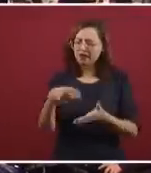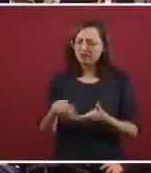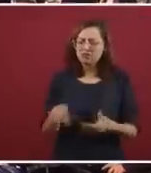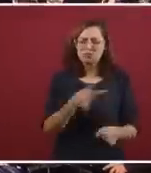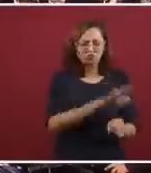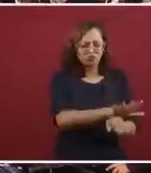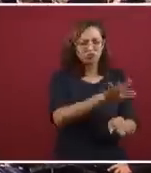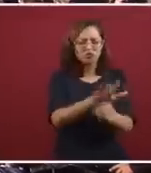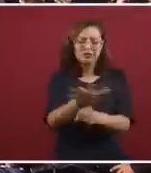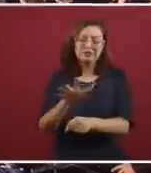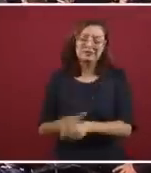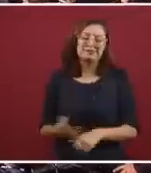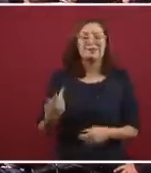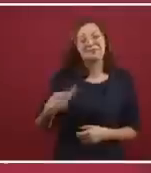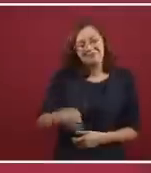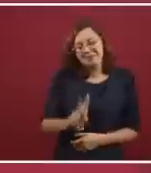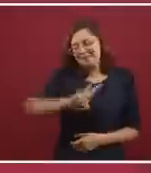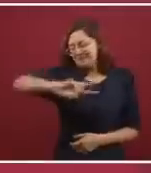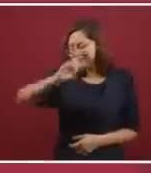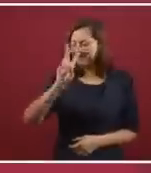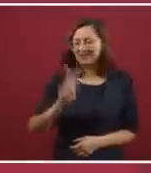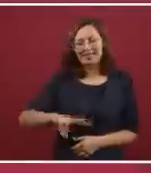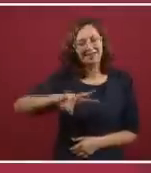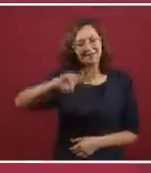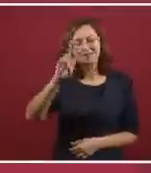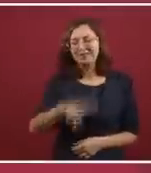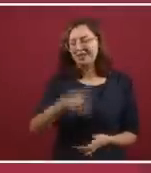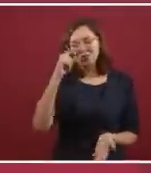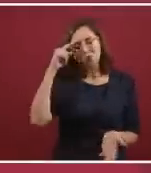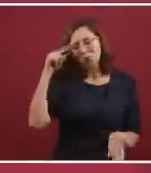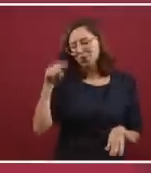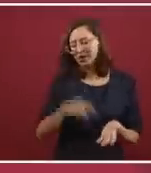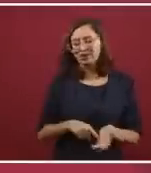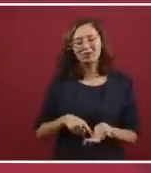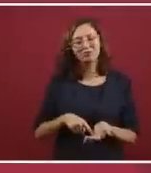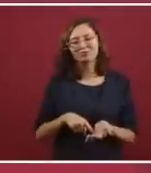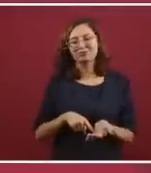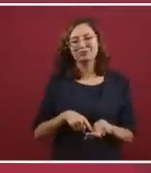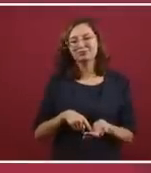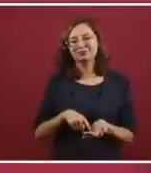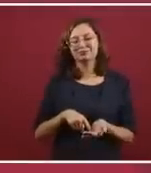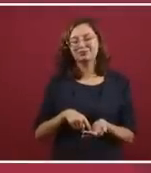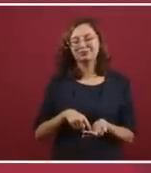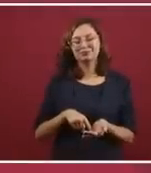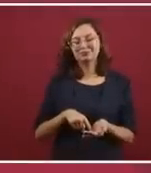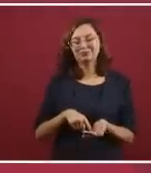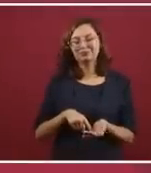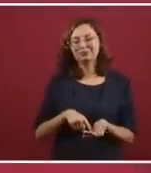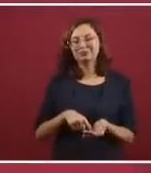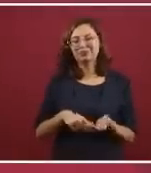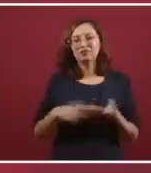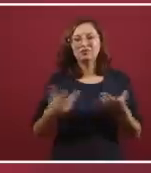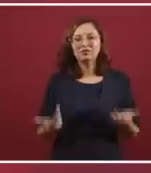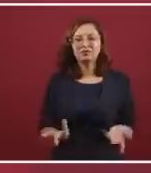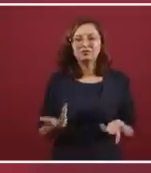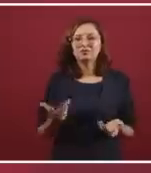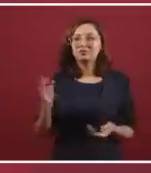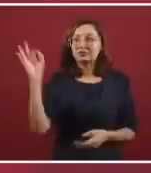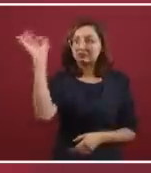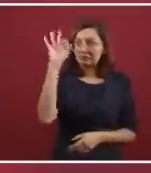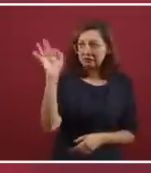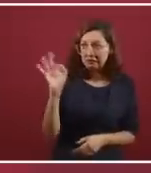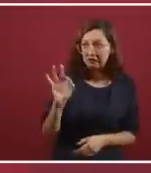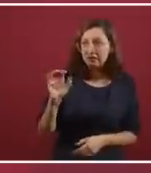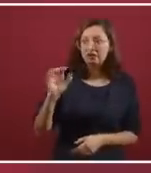no creo yo sinceramente que por la falta de insecticidas